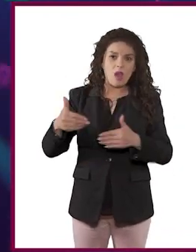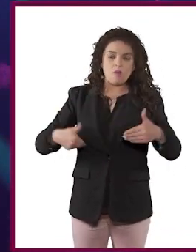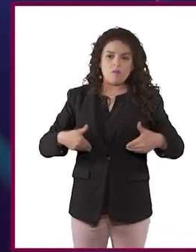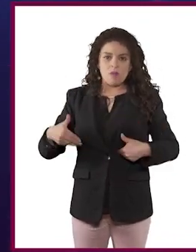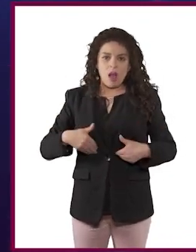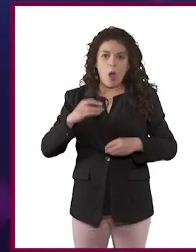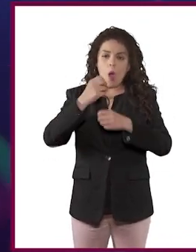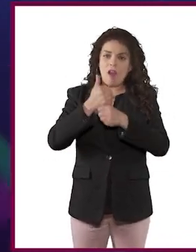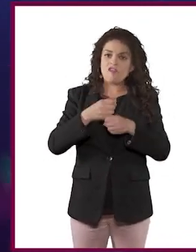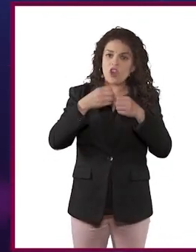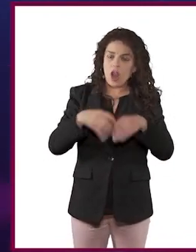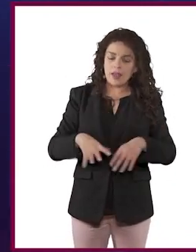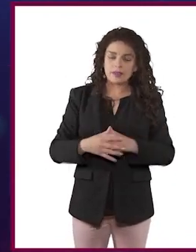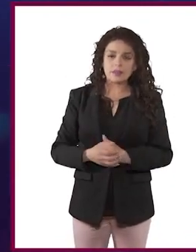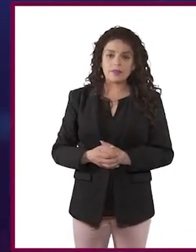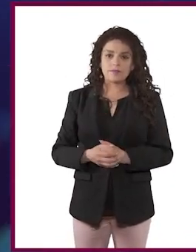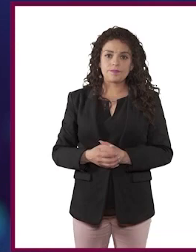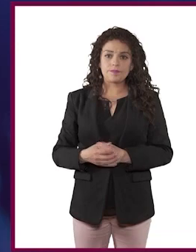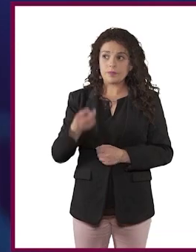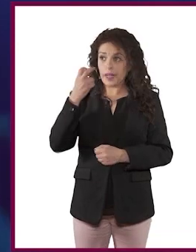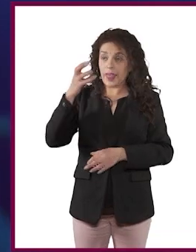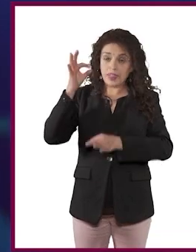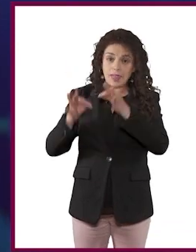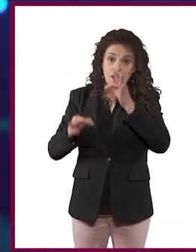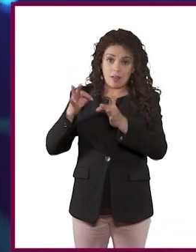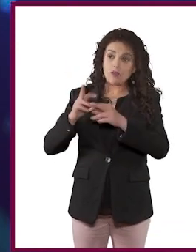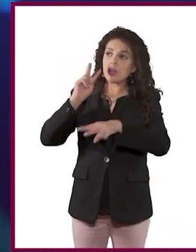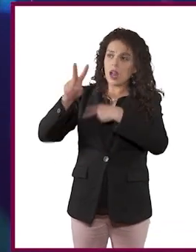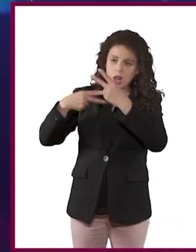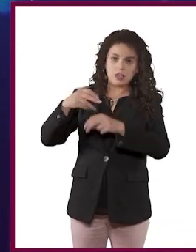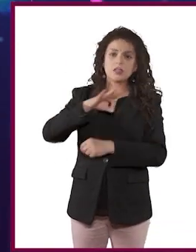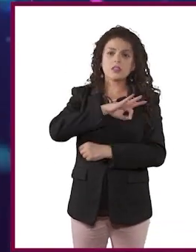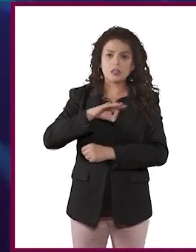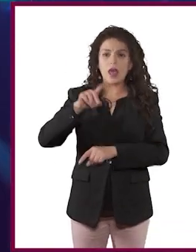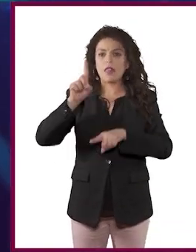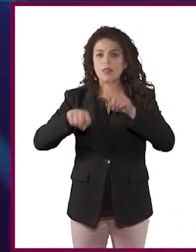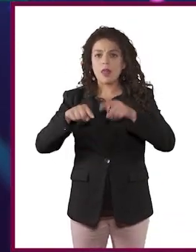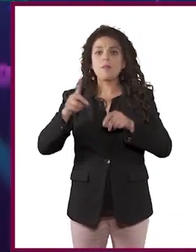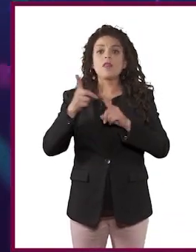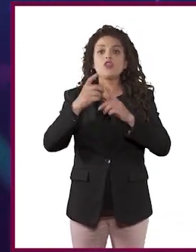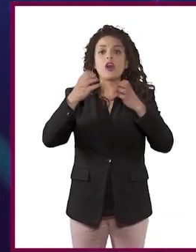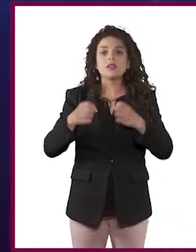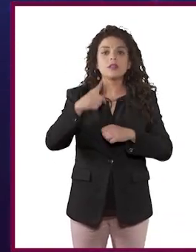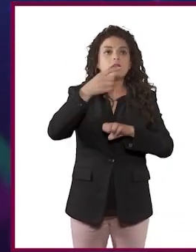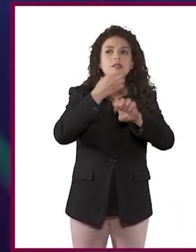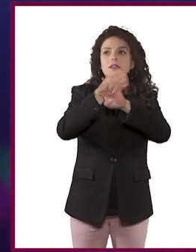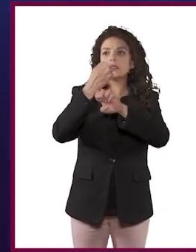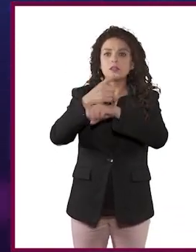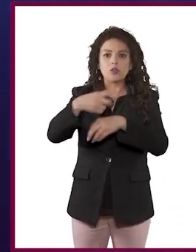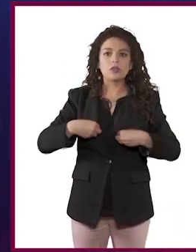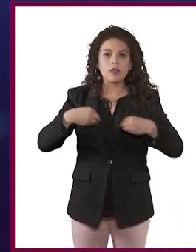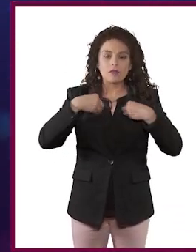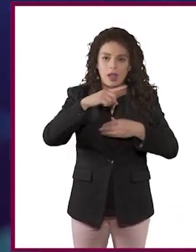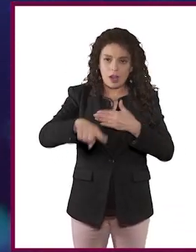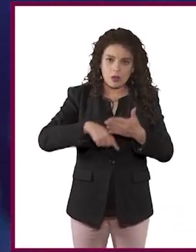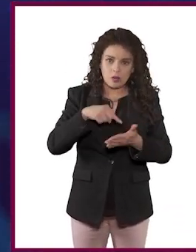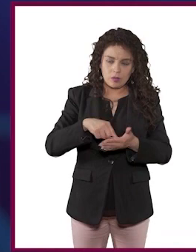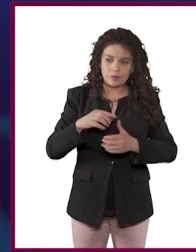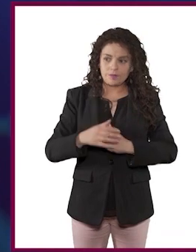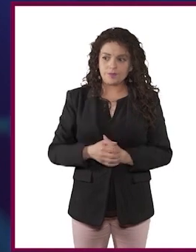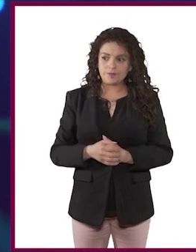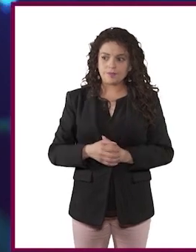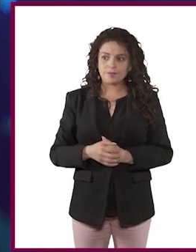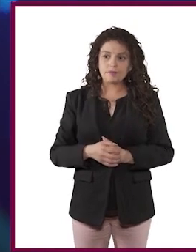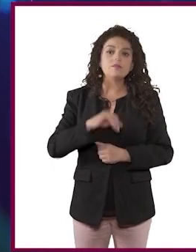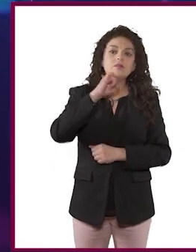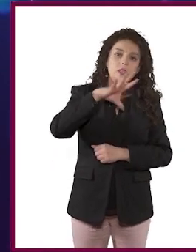hostigamiento o de violencia. Asistir a las juntas, a los tribunales, dependiendo de la entidad federativa donde vivamos, ya no